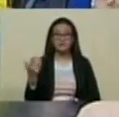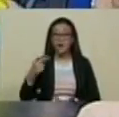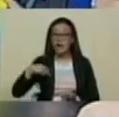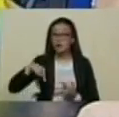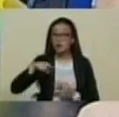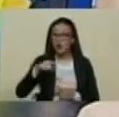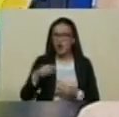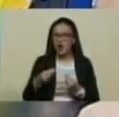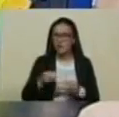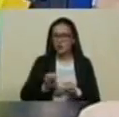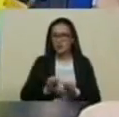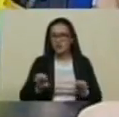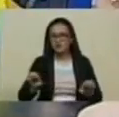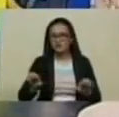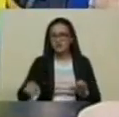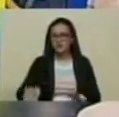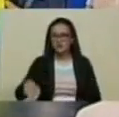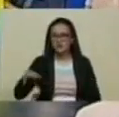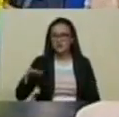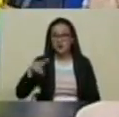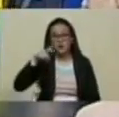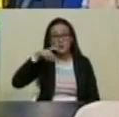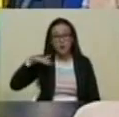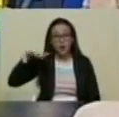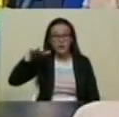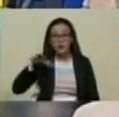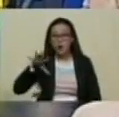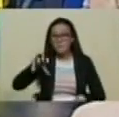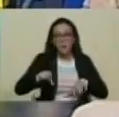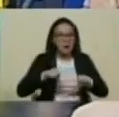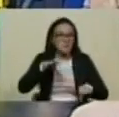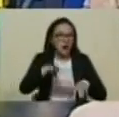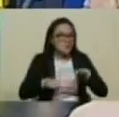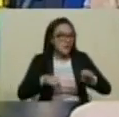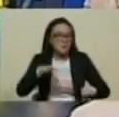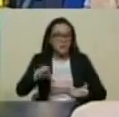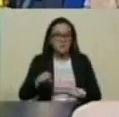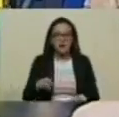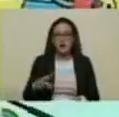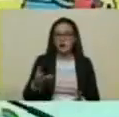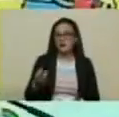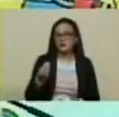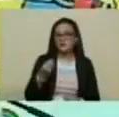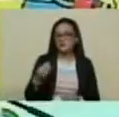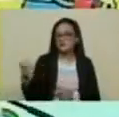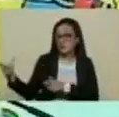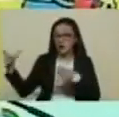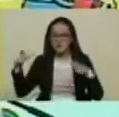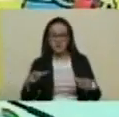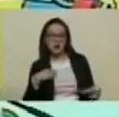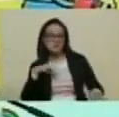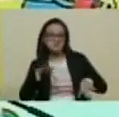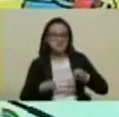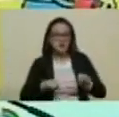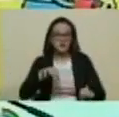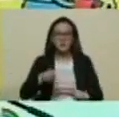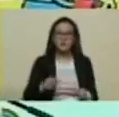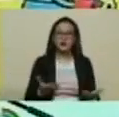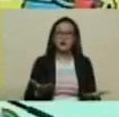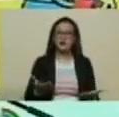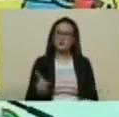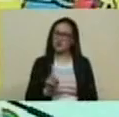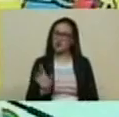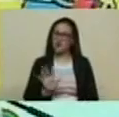educaron como un pueblo consumista. Uno se sienta consumido, a que le caiga la cosa encima.